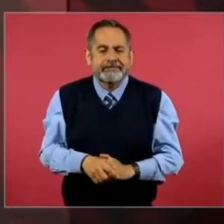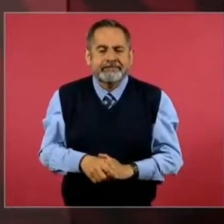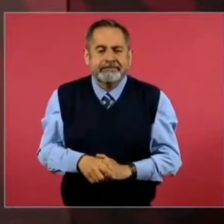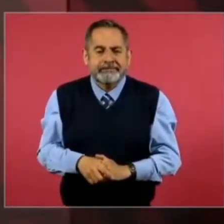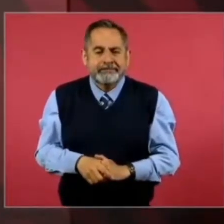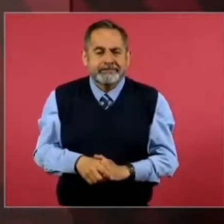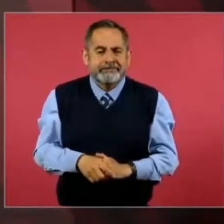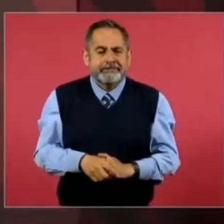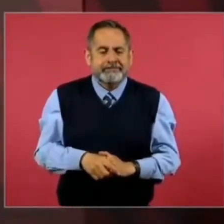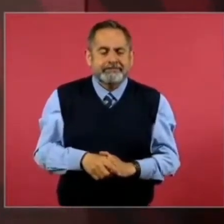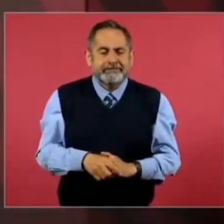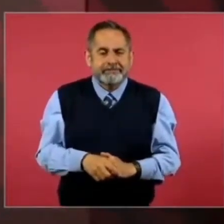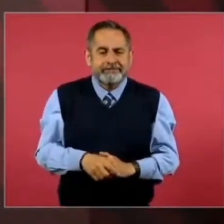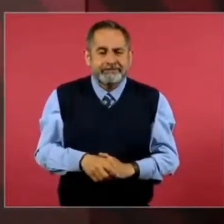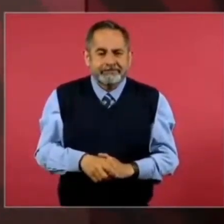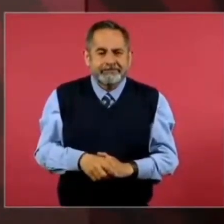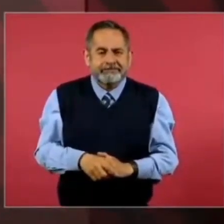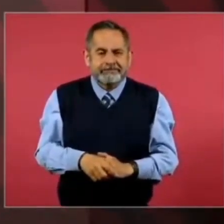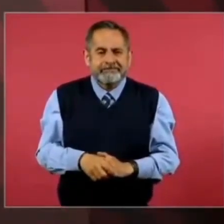citarla